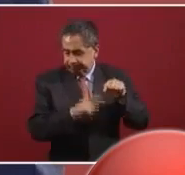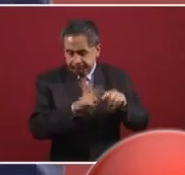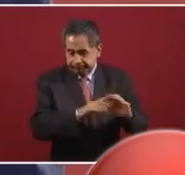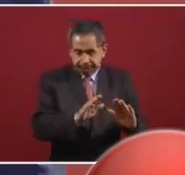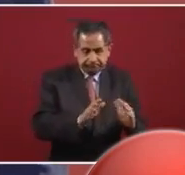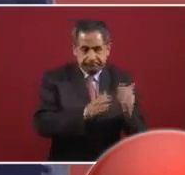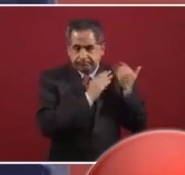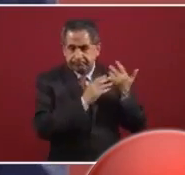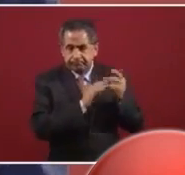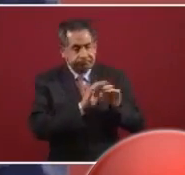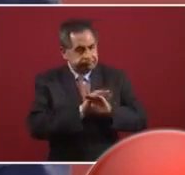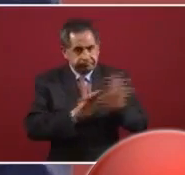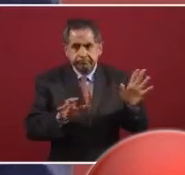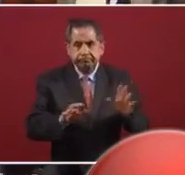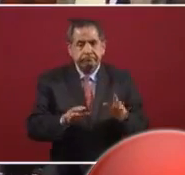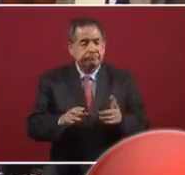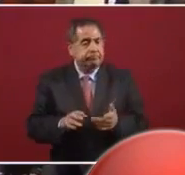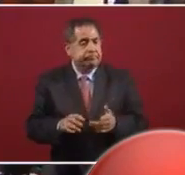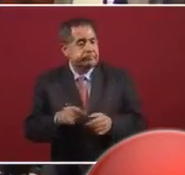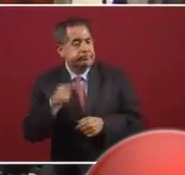a lo que más